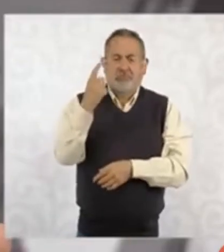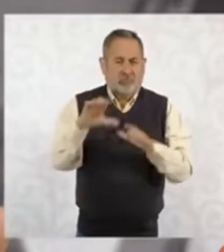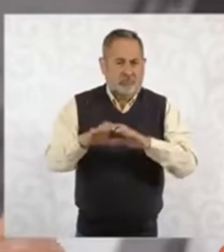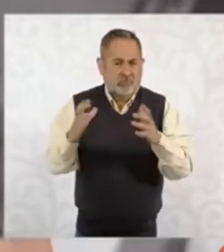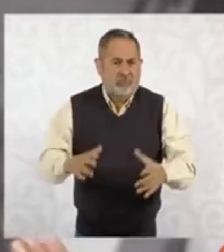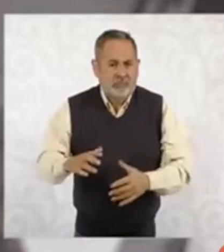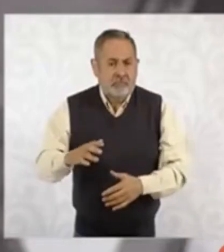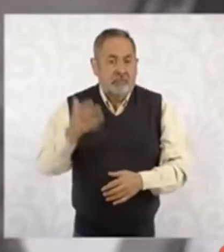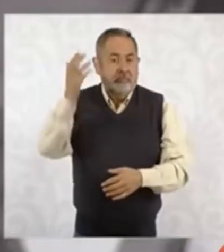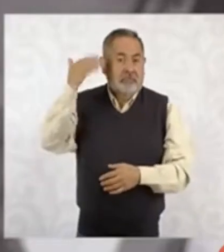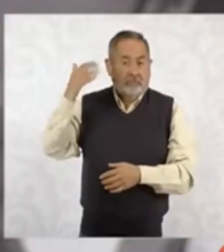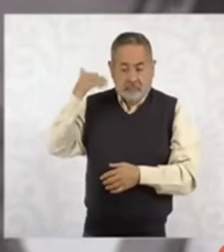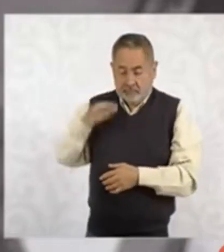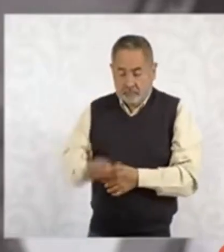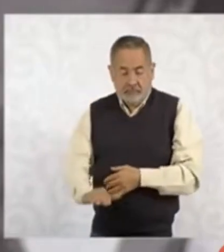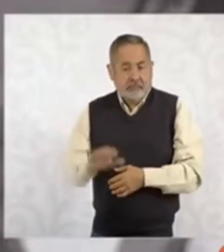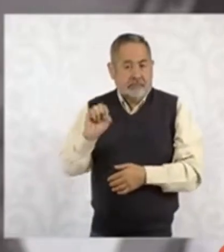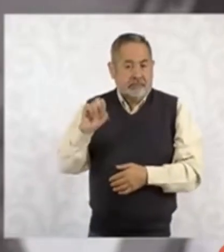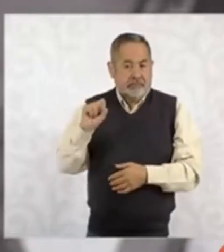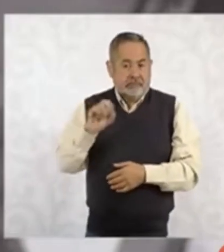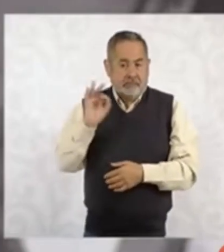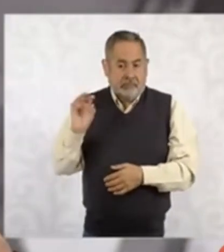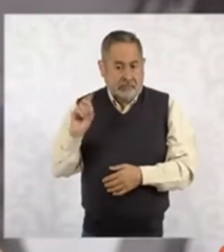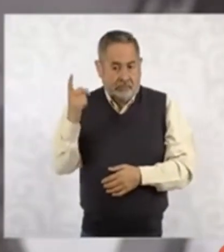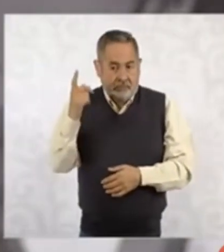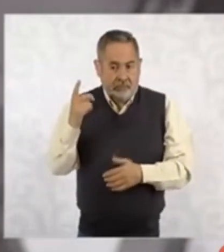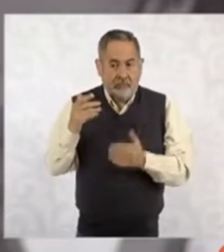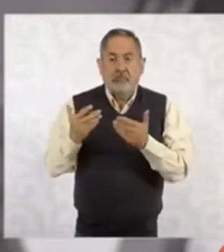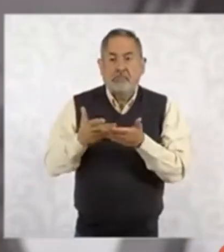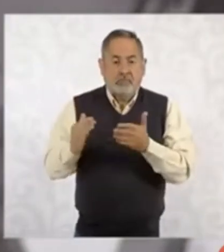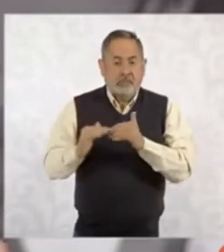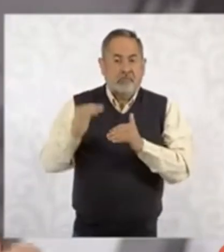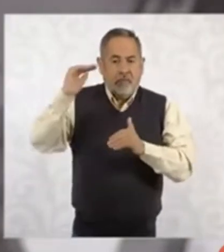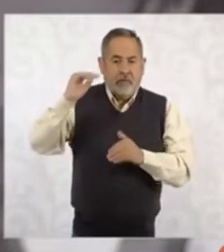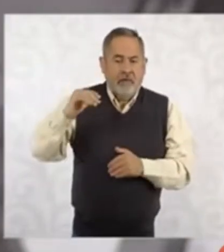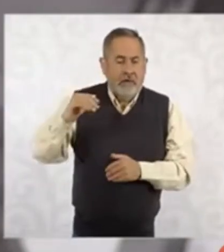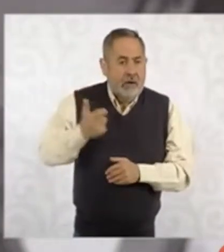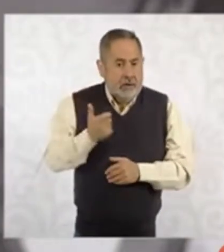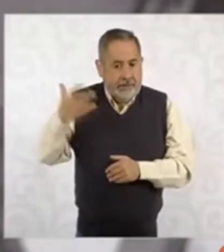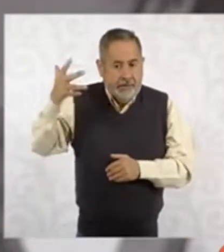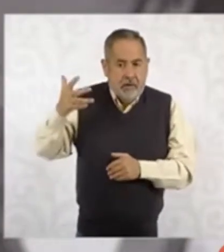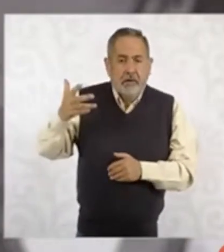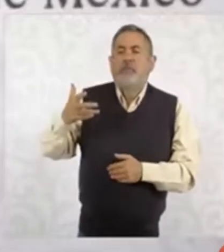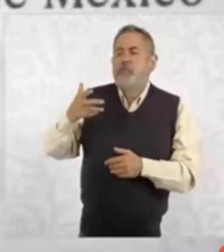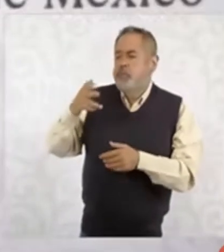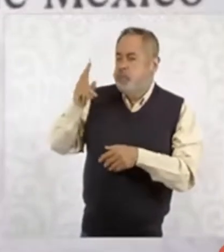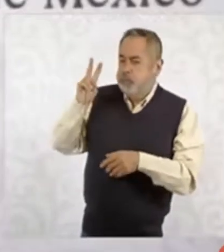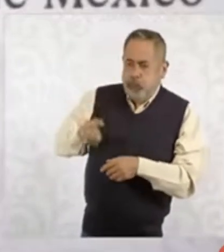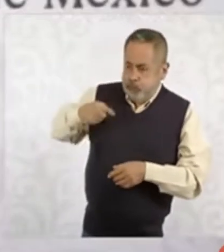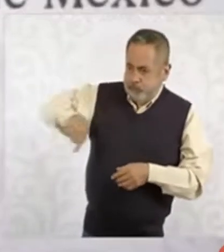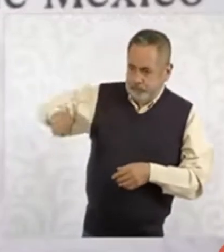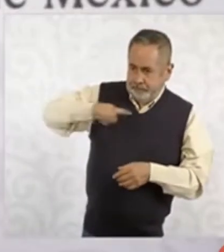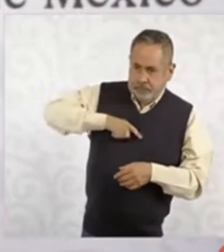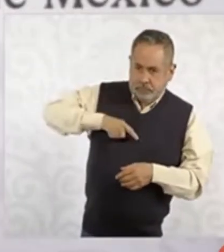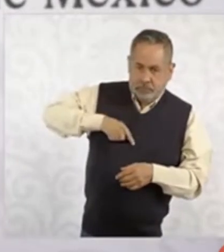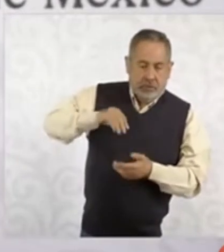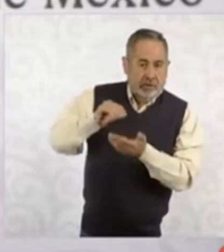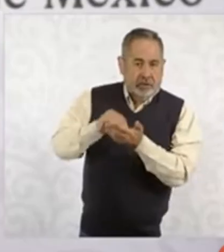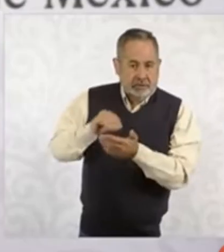barril, cuando estaba a $60 el barril, seguimos dando el combustible sin que haya